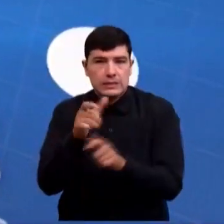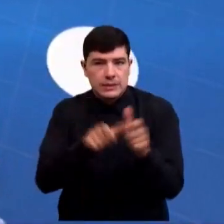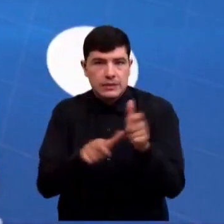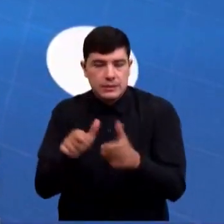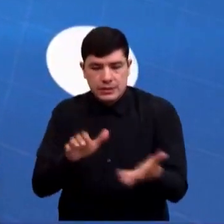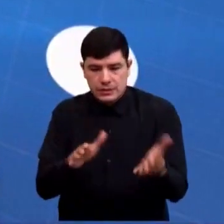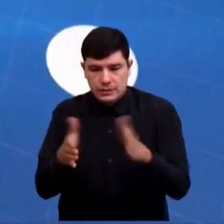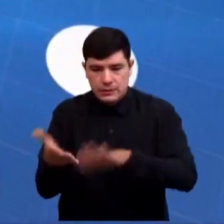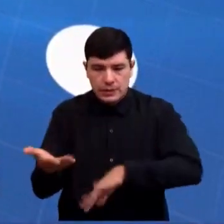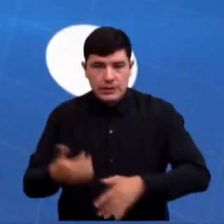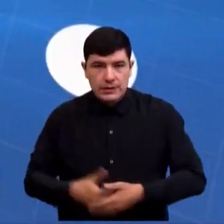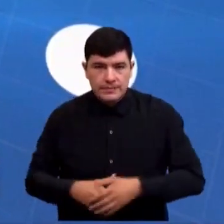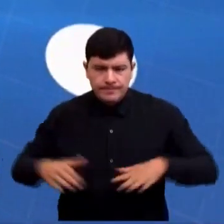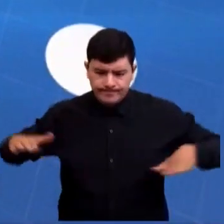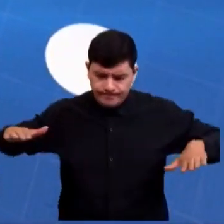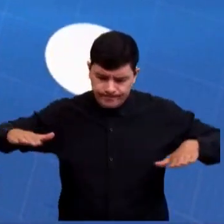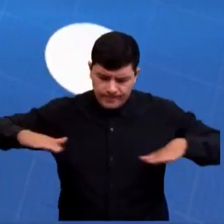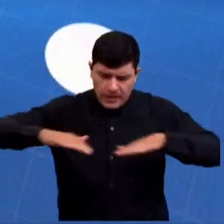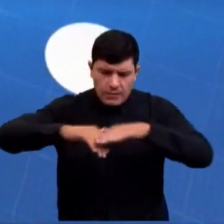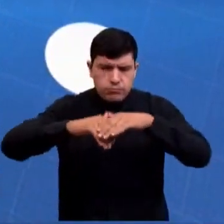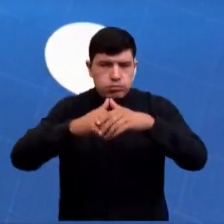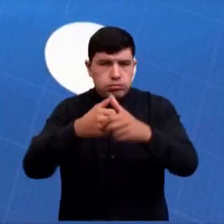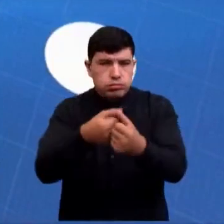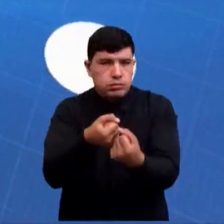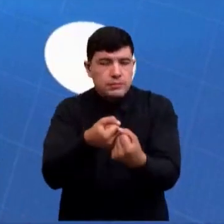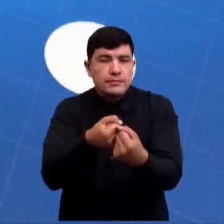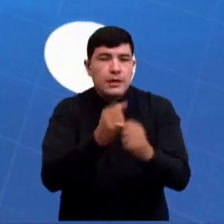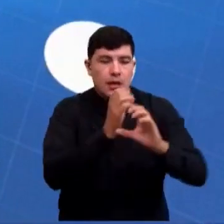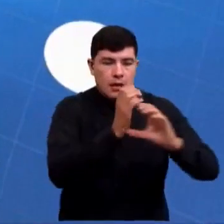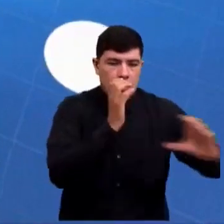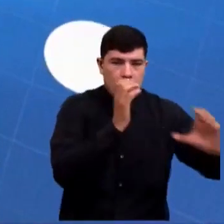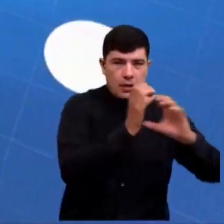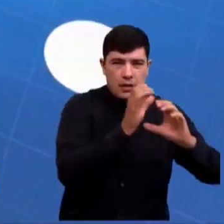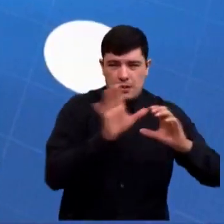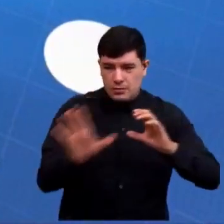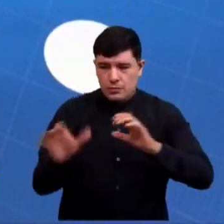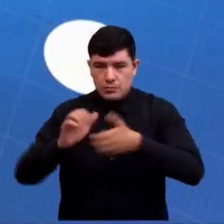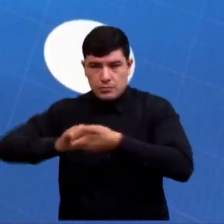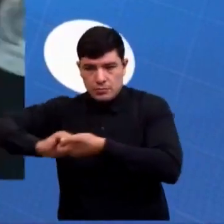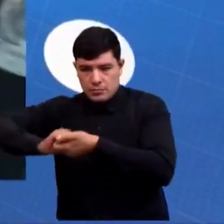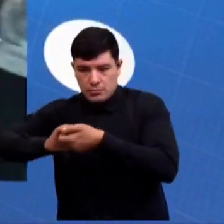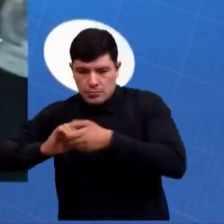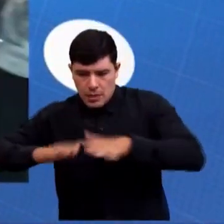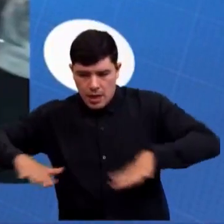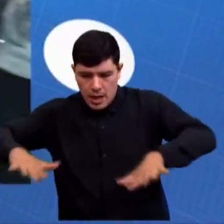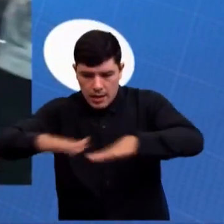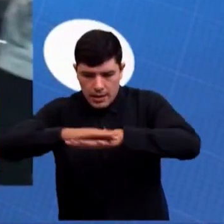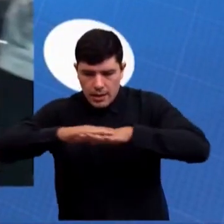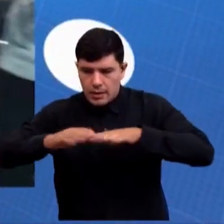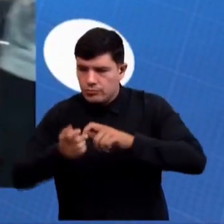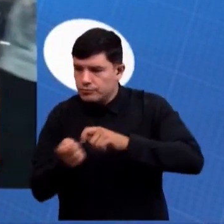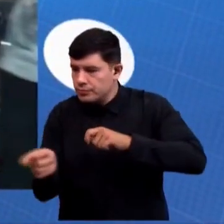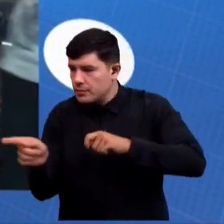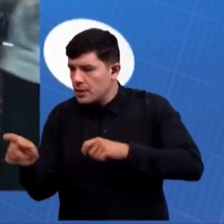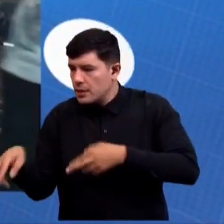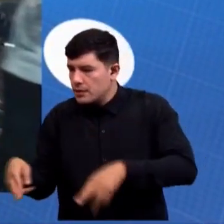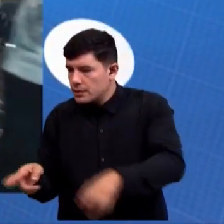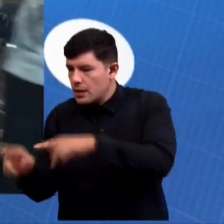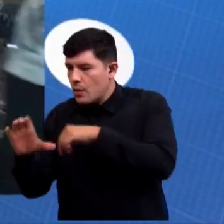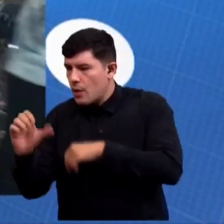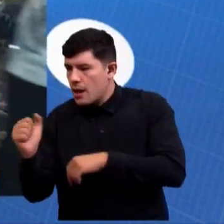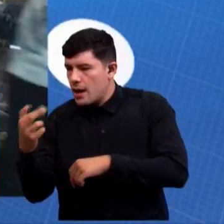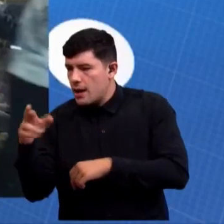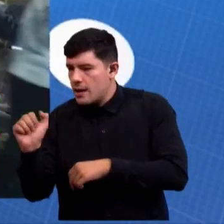Este choque se dio entre una tractomula y un camión pequeño justo en el sector del río Carare, lo que dejó incomunicado el suroccidente